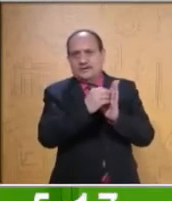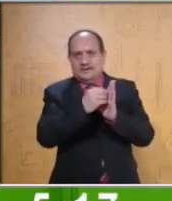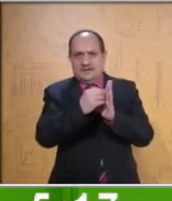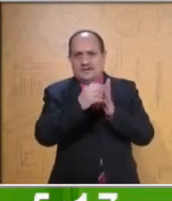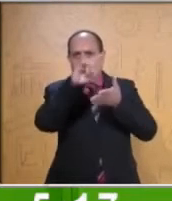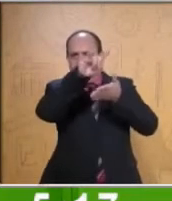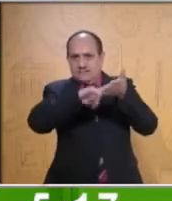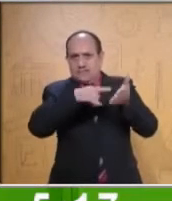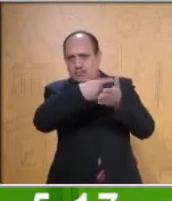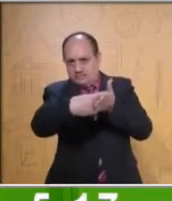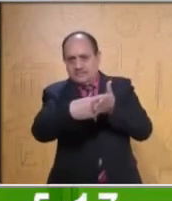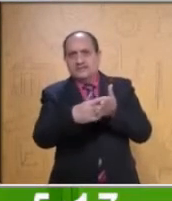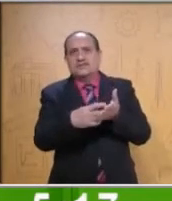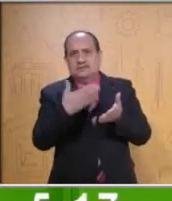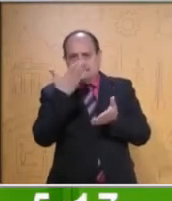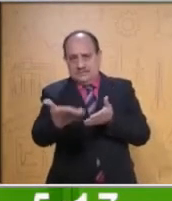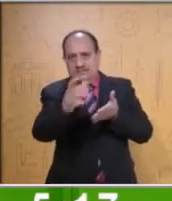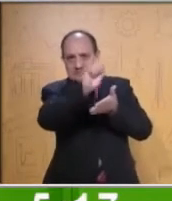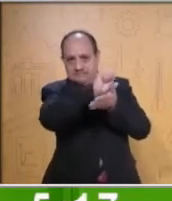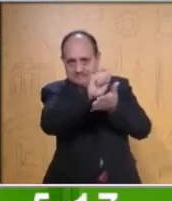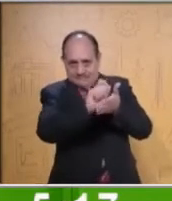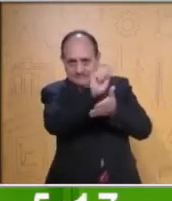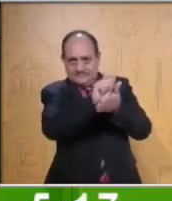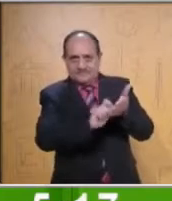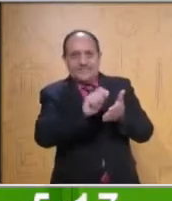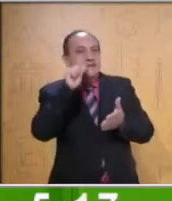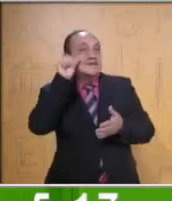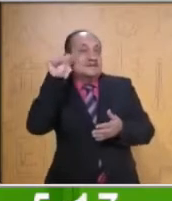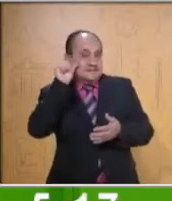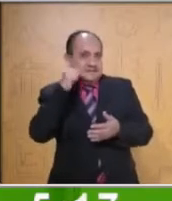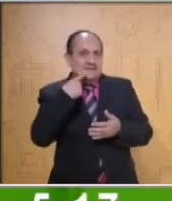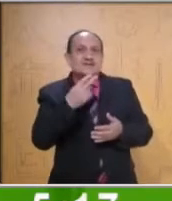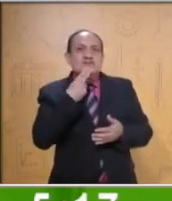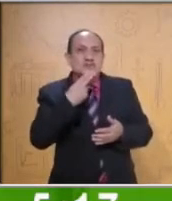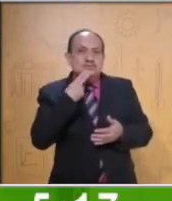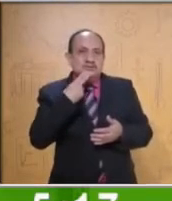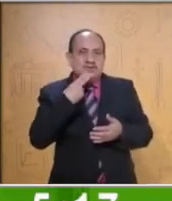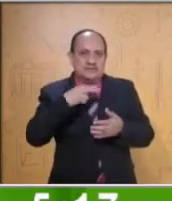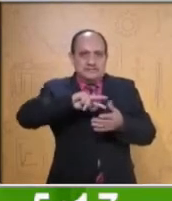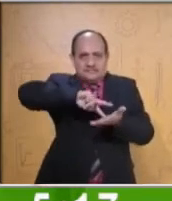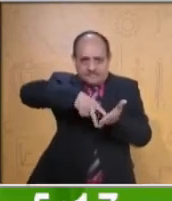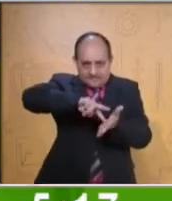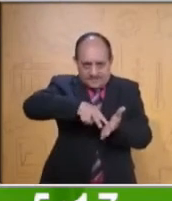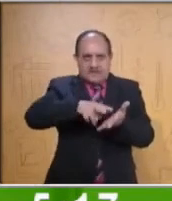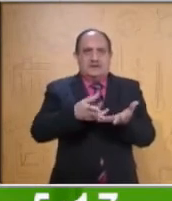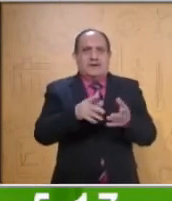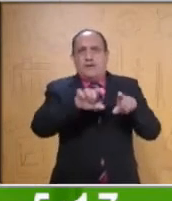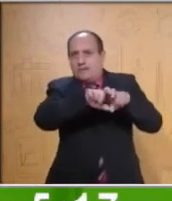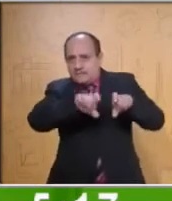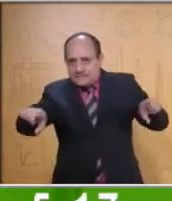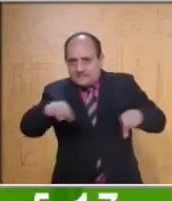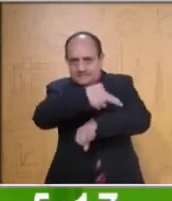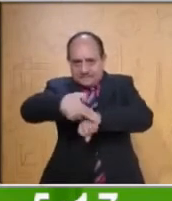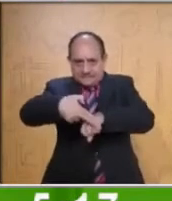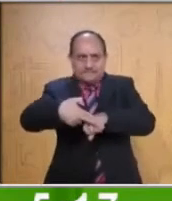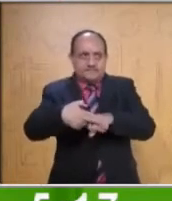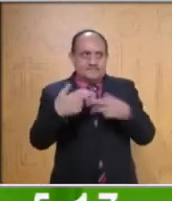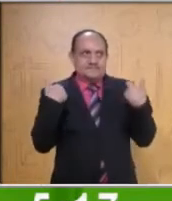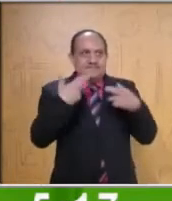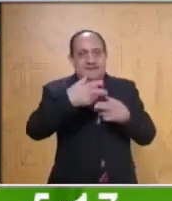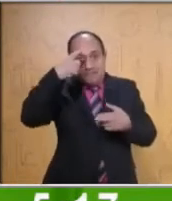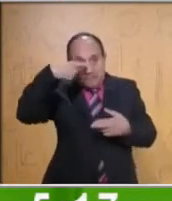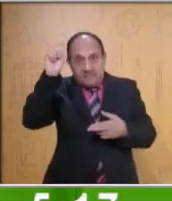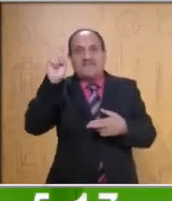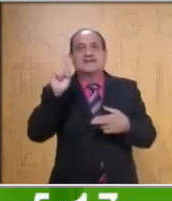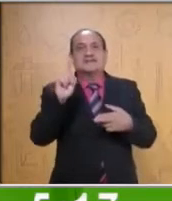que yo les pedí que lo hicieran. Les pedí el día de ayer que utilizáramos nuestros instrumentos de medición. Maestra, ¿es muy fácil